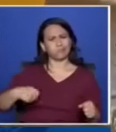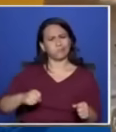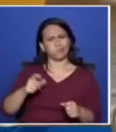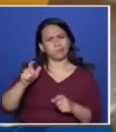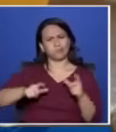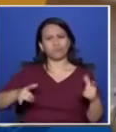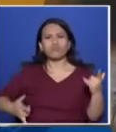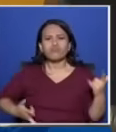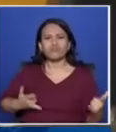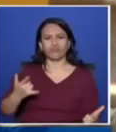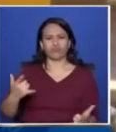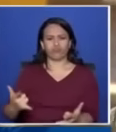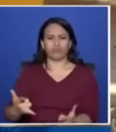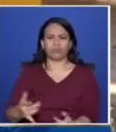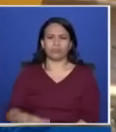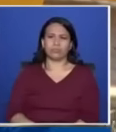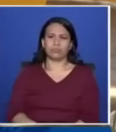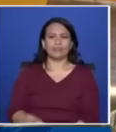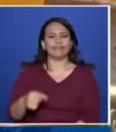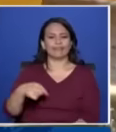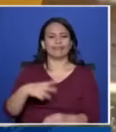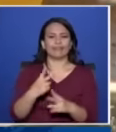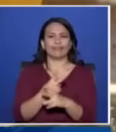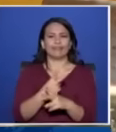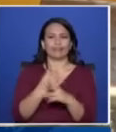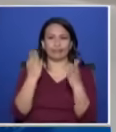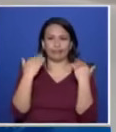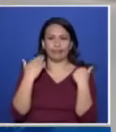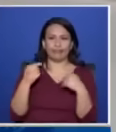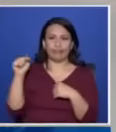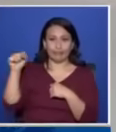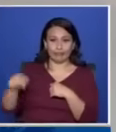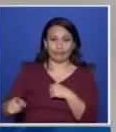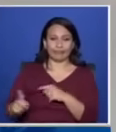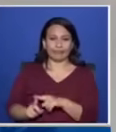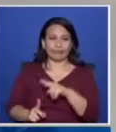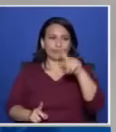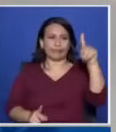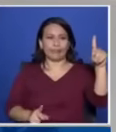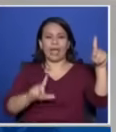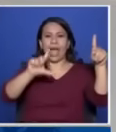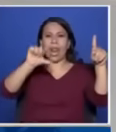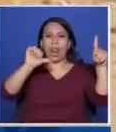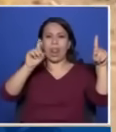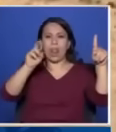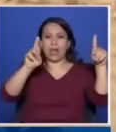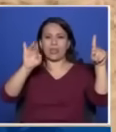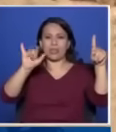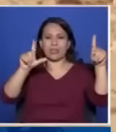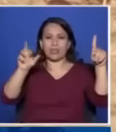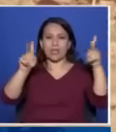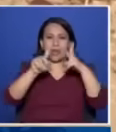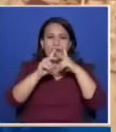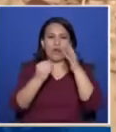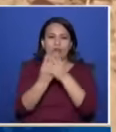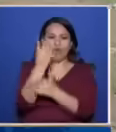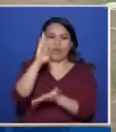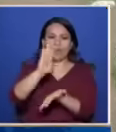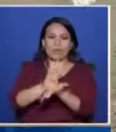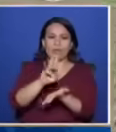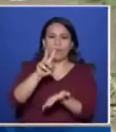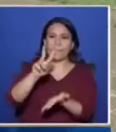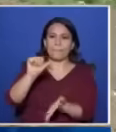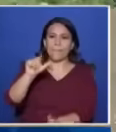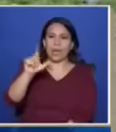la inseguridad en Guayaquil. También sucede en otros sectores como La Ladrillera, Flor de Bastión, Valero Estacio y